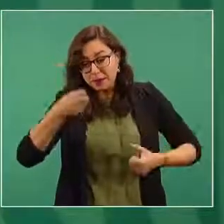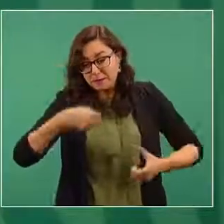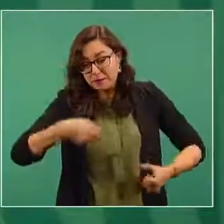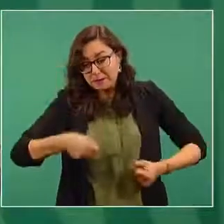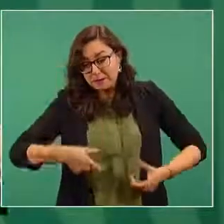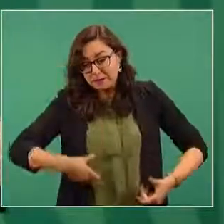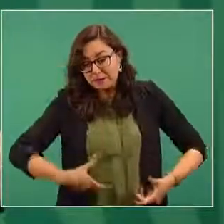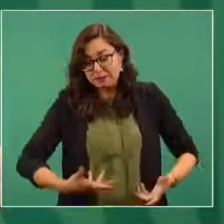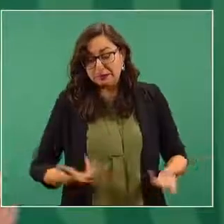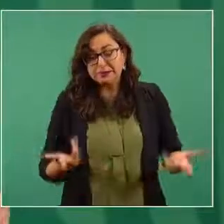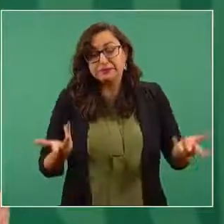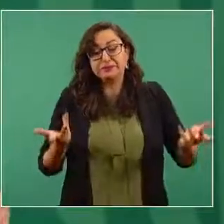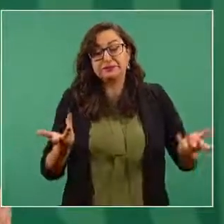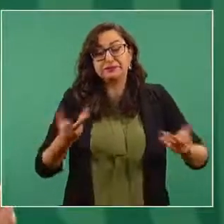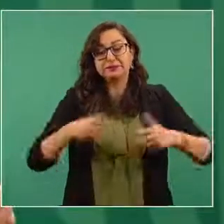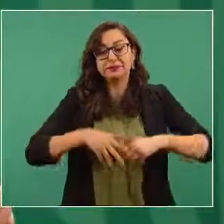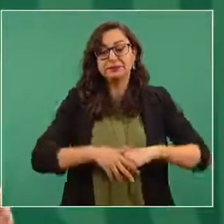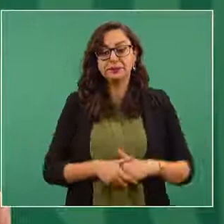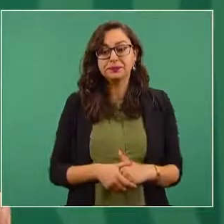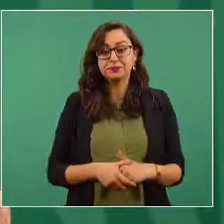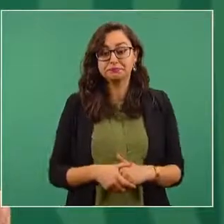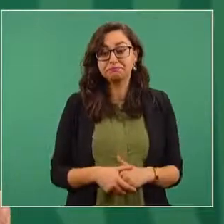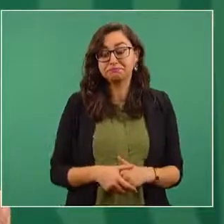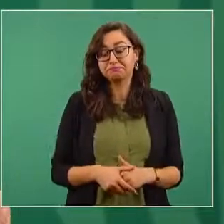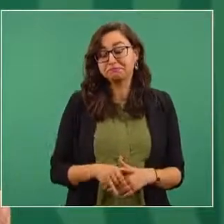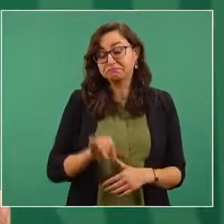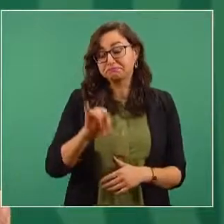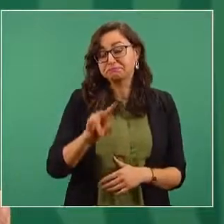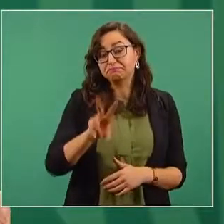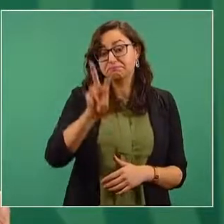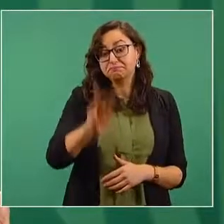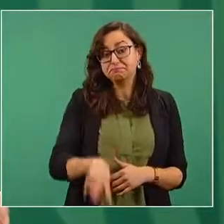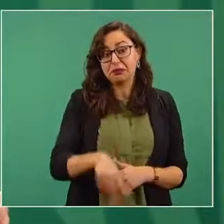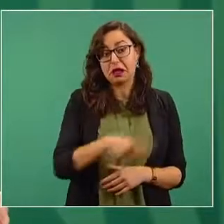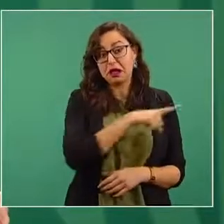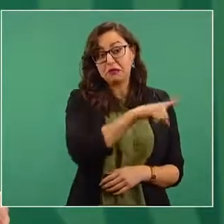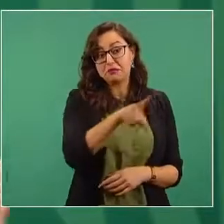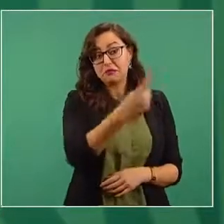Imagínense la humillación, ¿no?